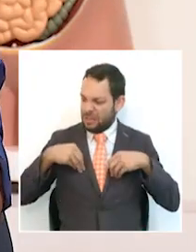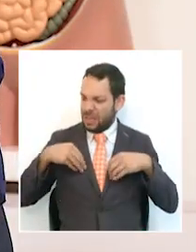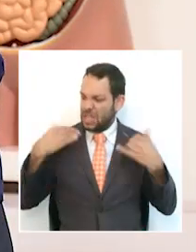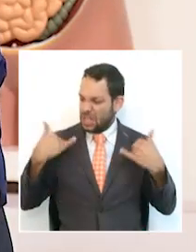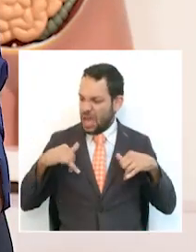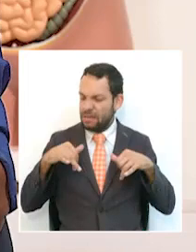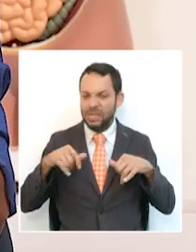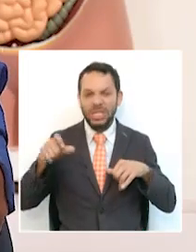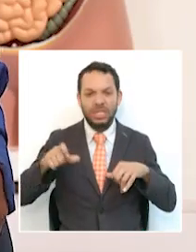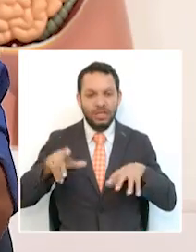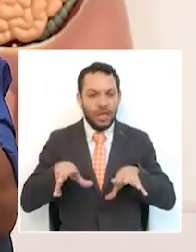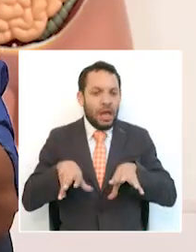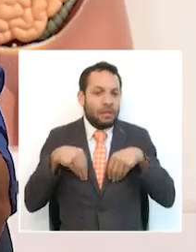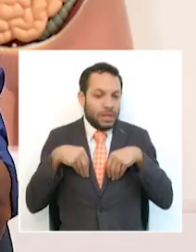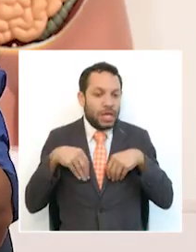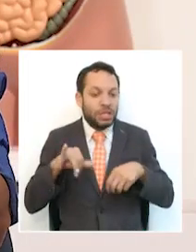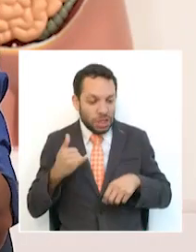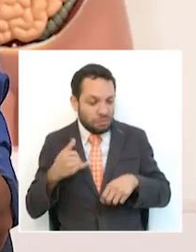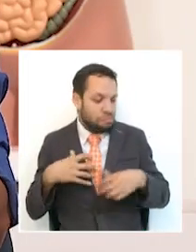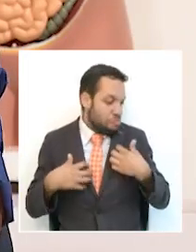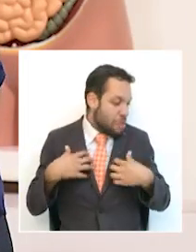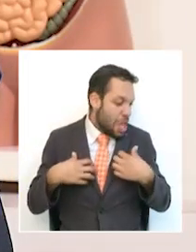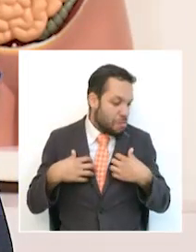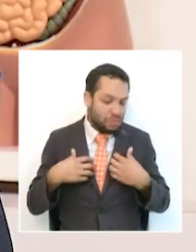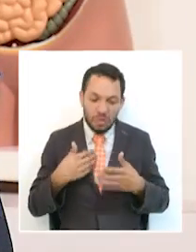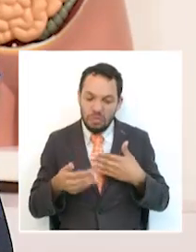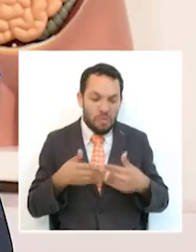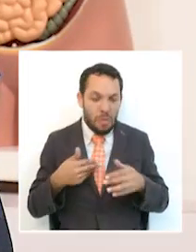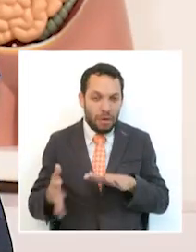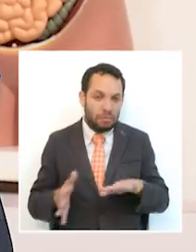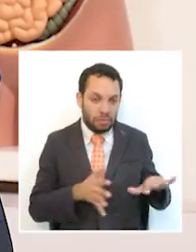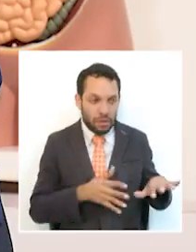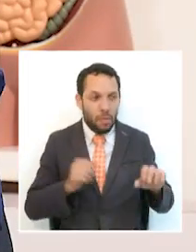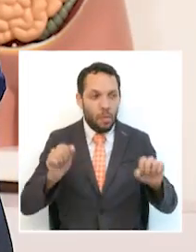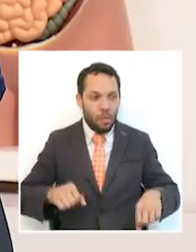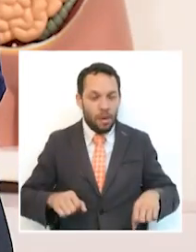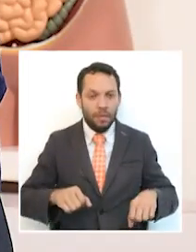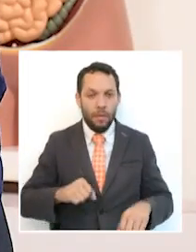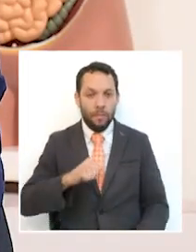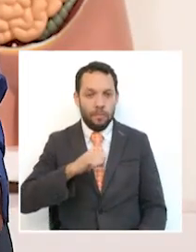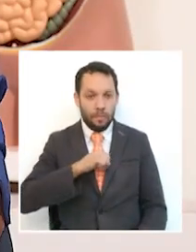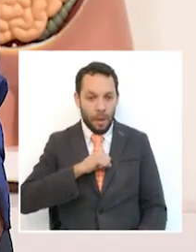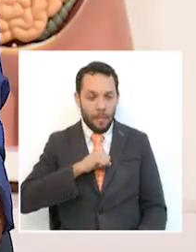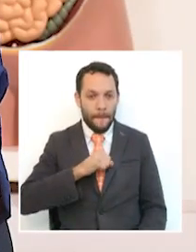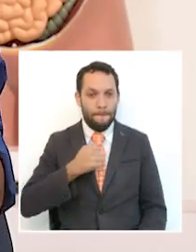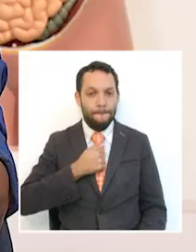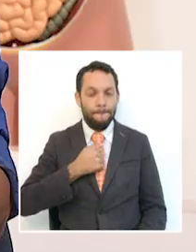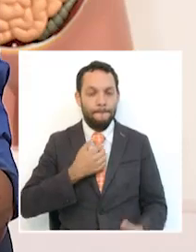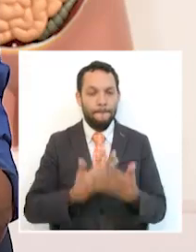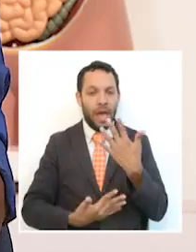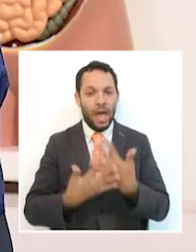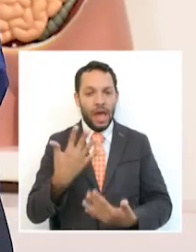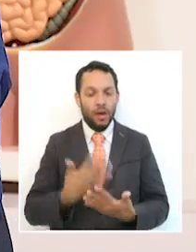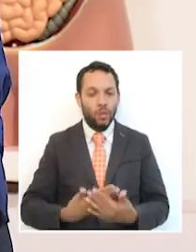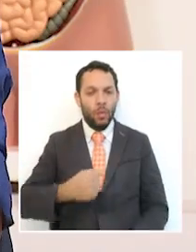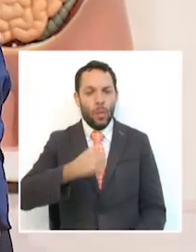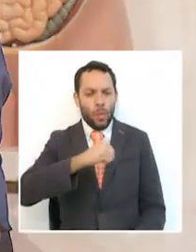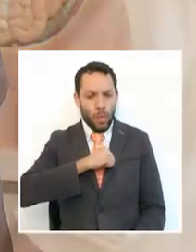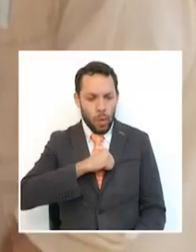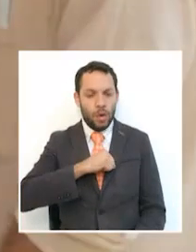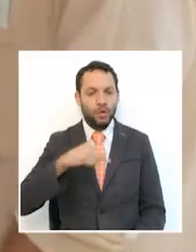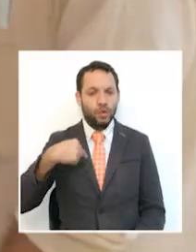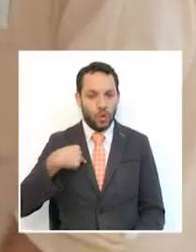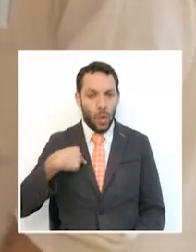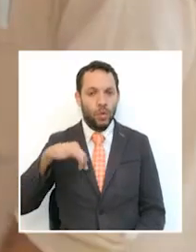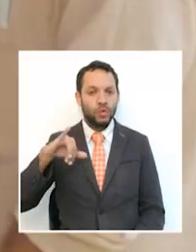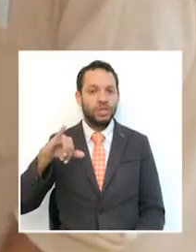un solo problema tengo miedo pero que hay cosas para el miedo como le dije el ejercicio del timo vamos a vencer el cortisol con terapias con todo esto que hacemos